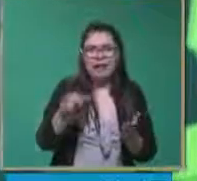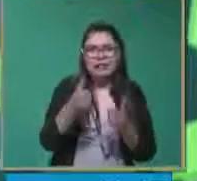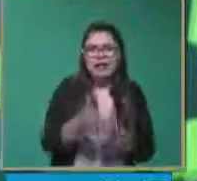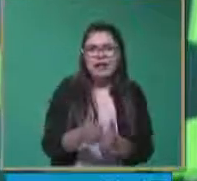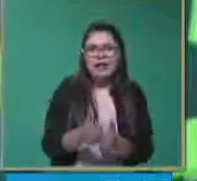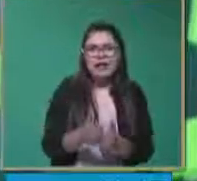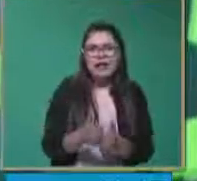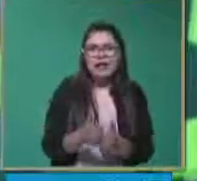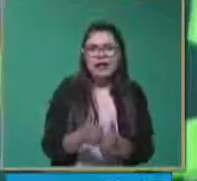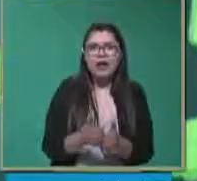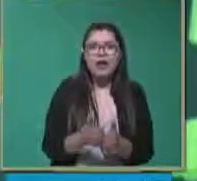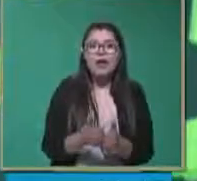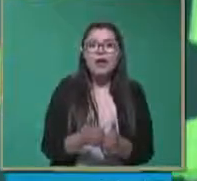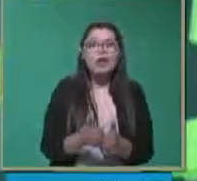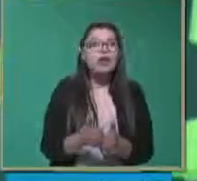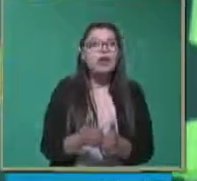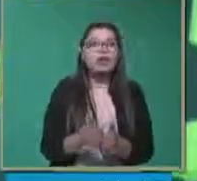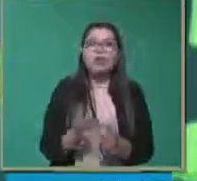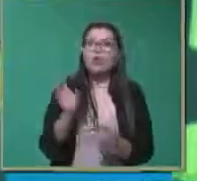¿Dónde creen, niños?